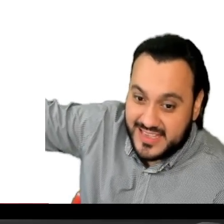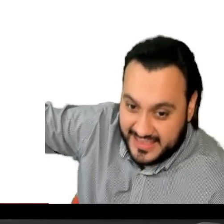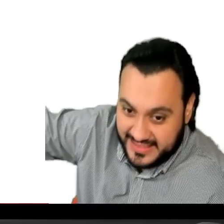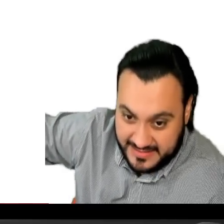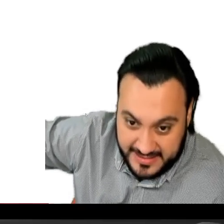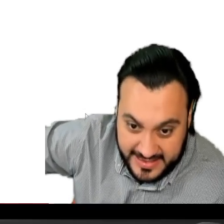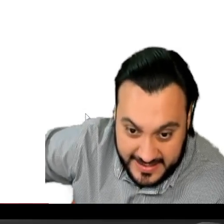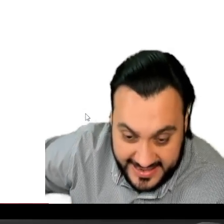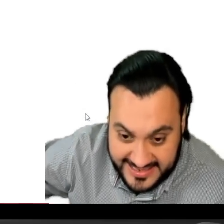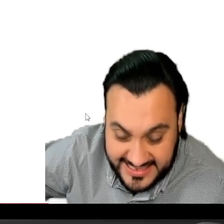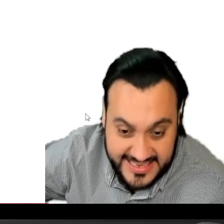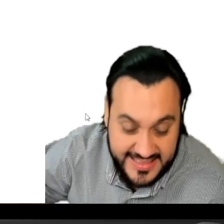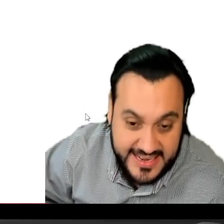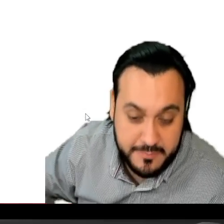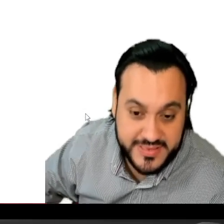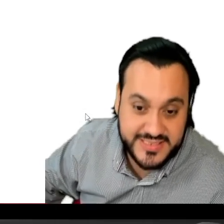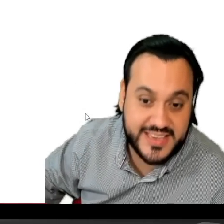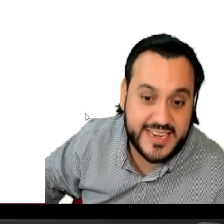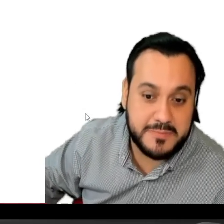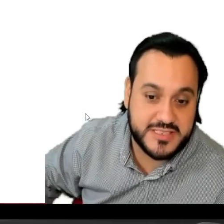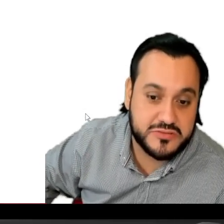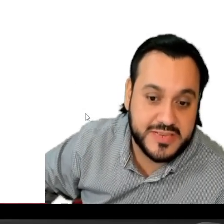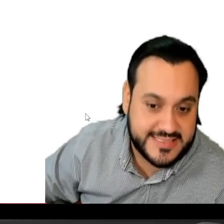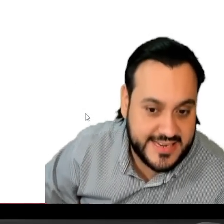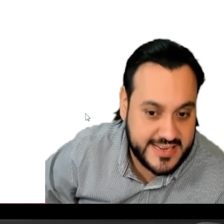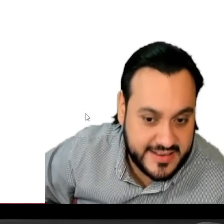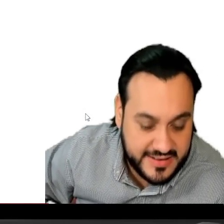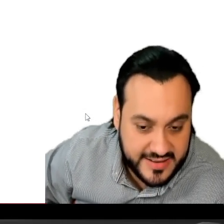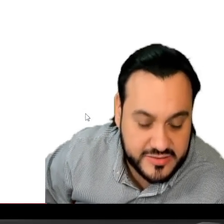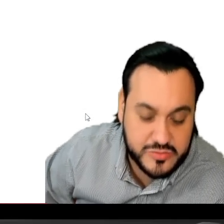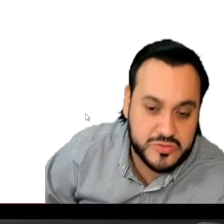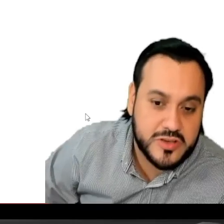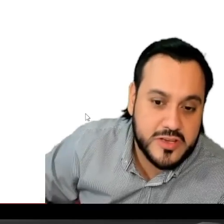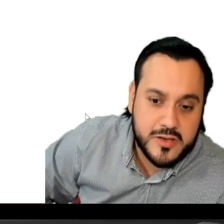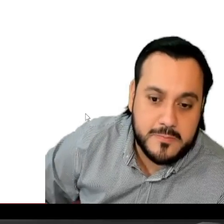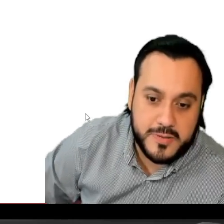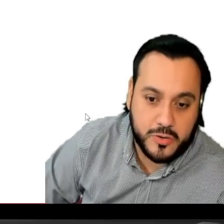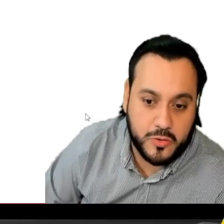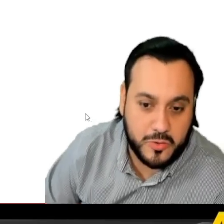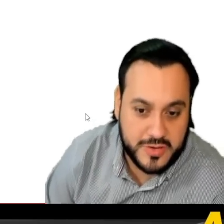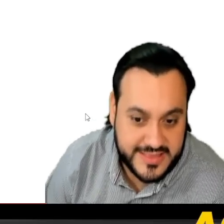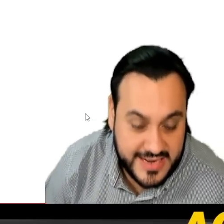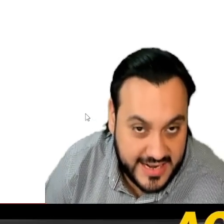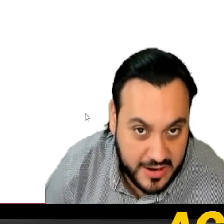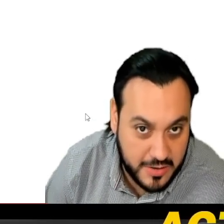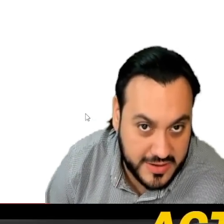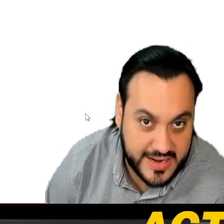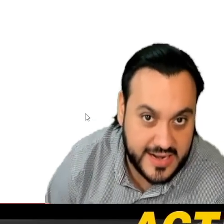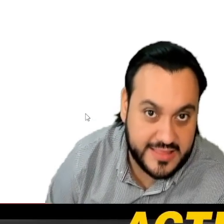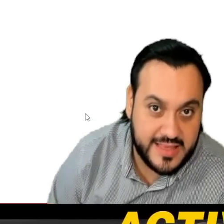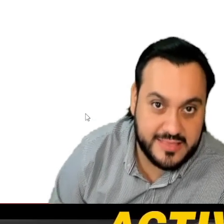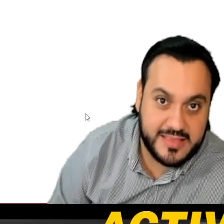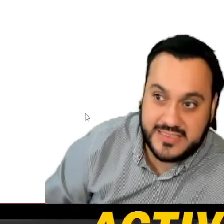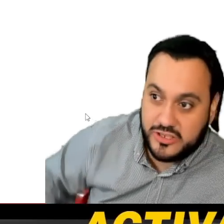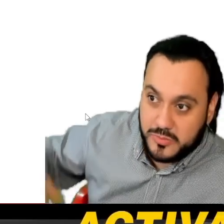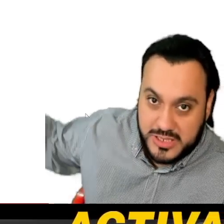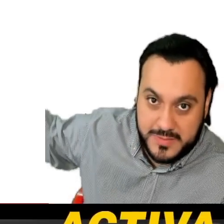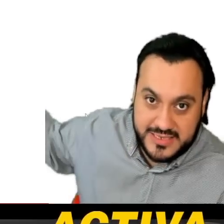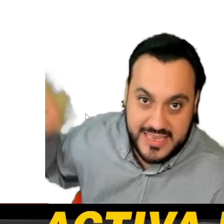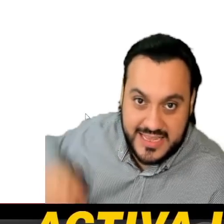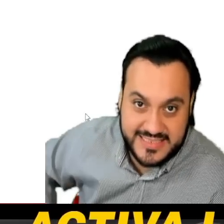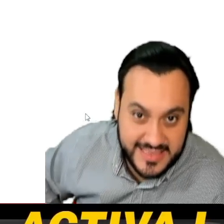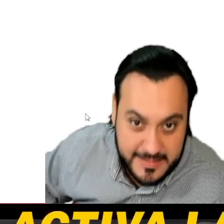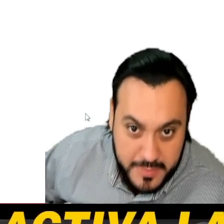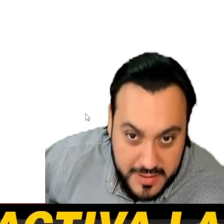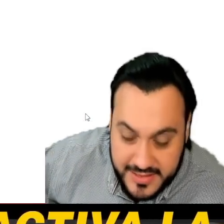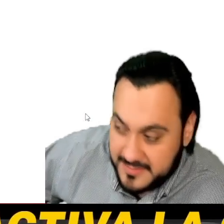que dice que esa serie dirán pues es que nada más es una serie jesús pero ni tan alejado de la realidad así como también